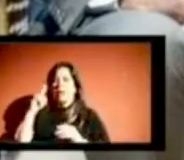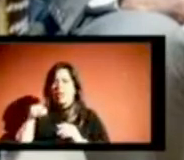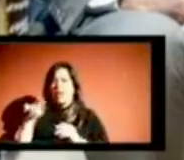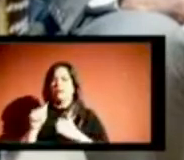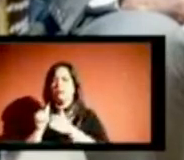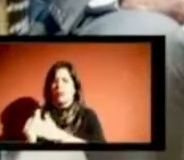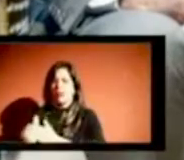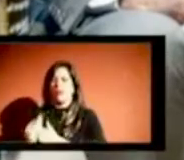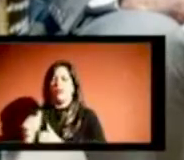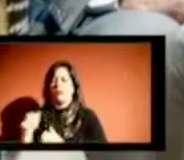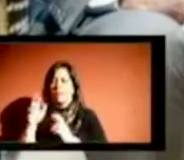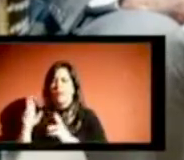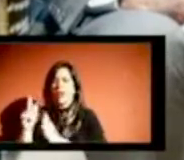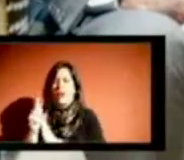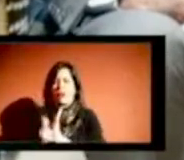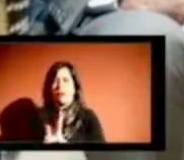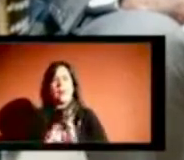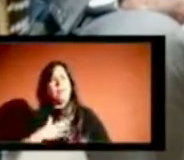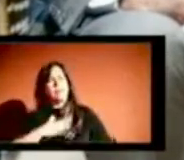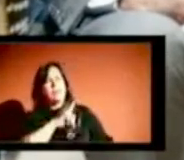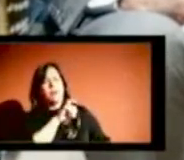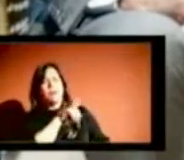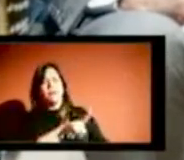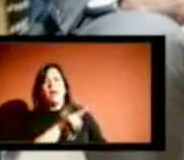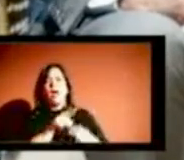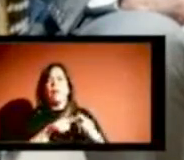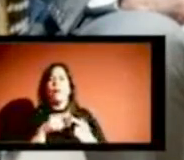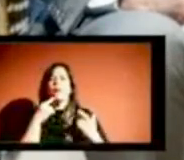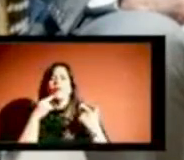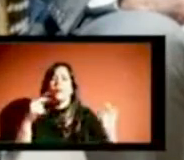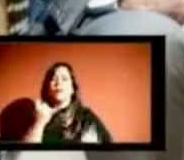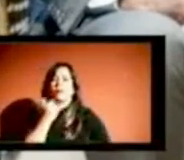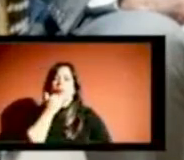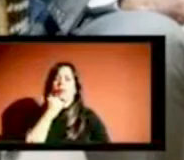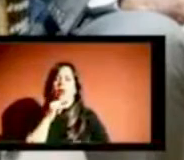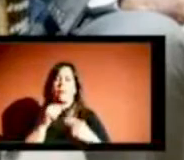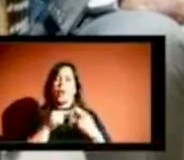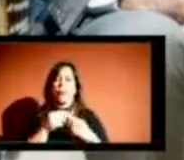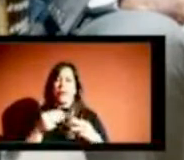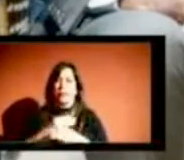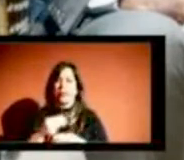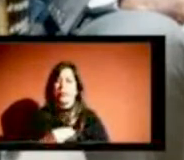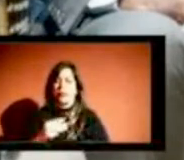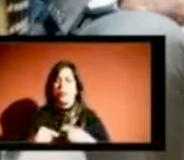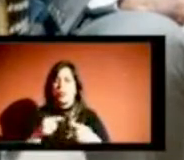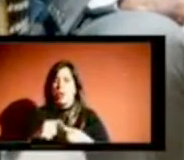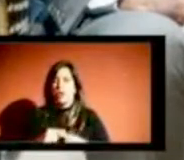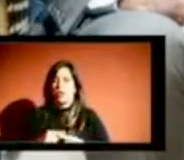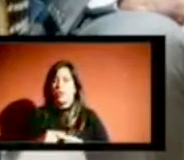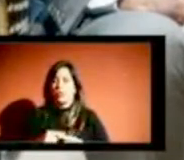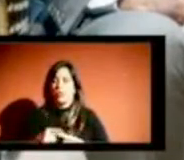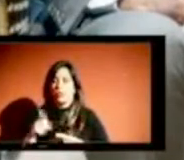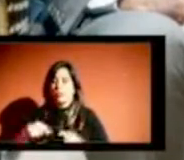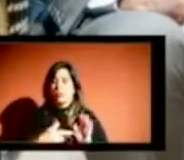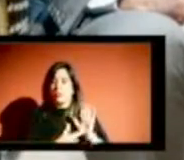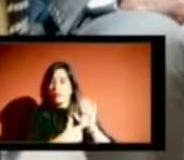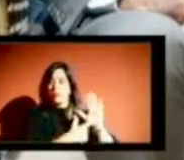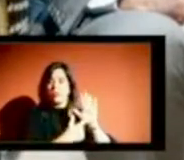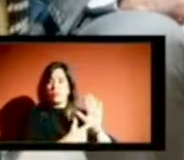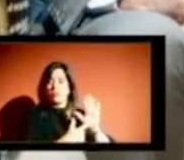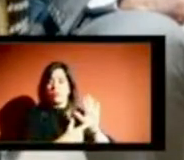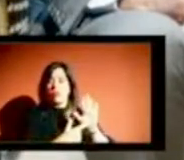mi pregunta en realidad es sobre los famosos errores matemáticos. Ahora que usted en la presentación lo